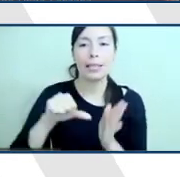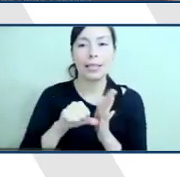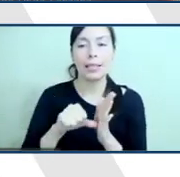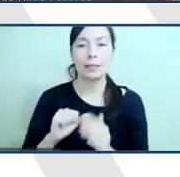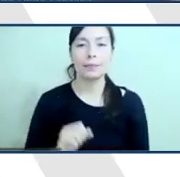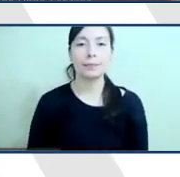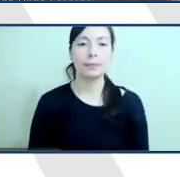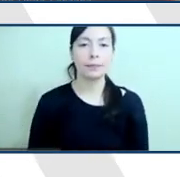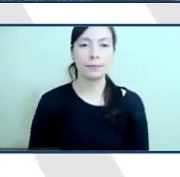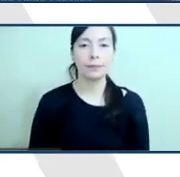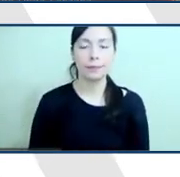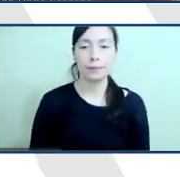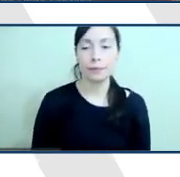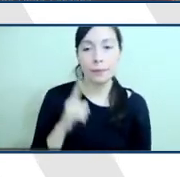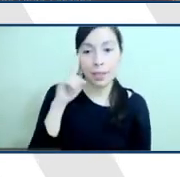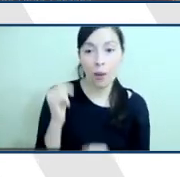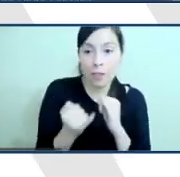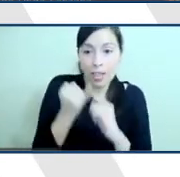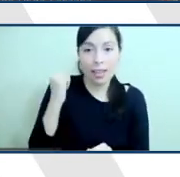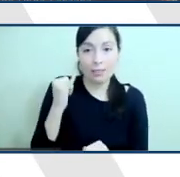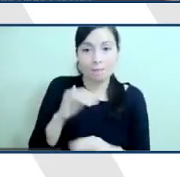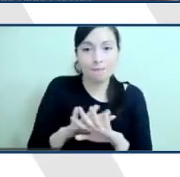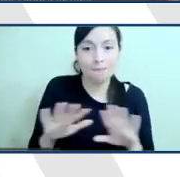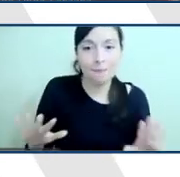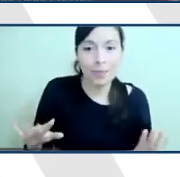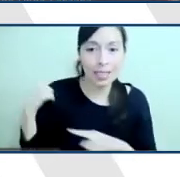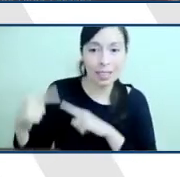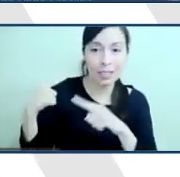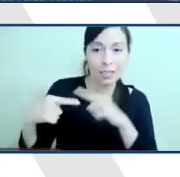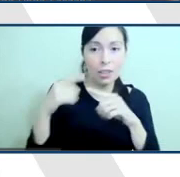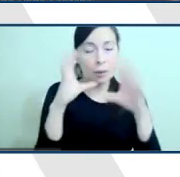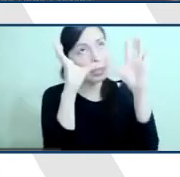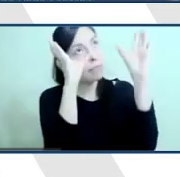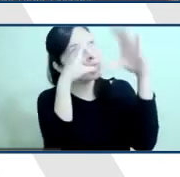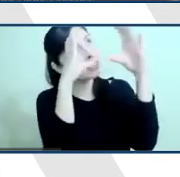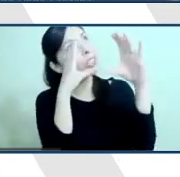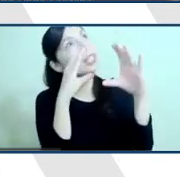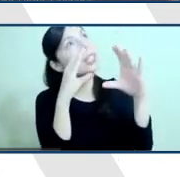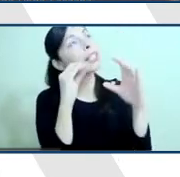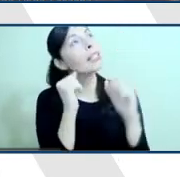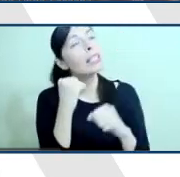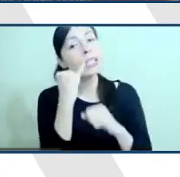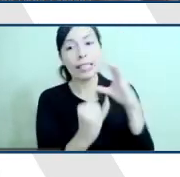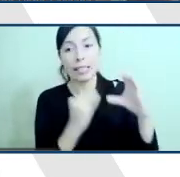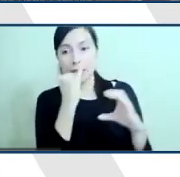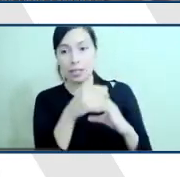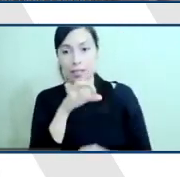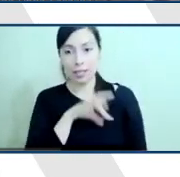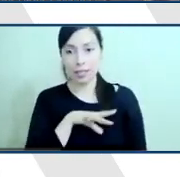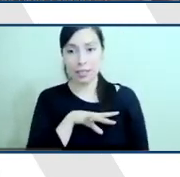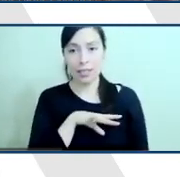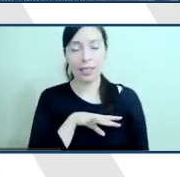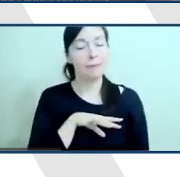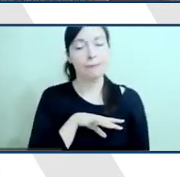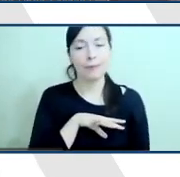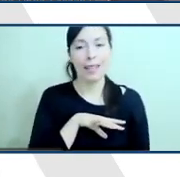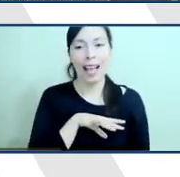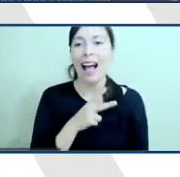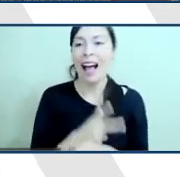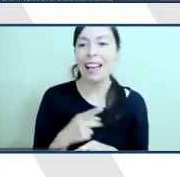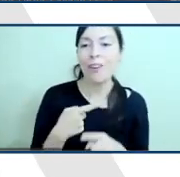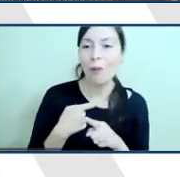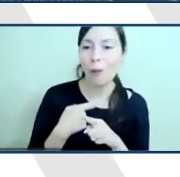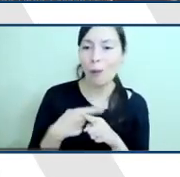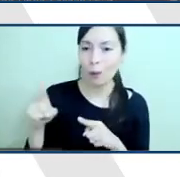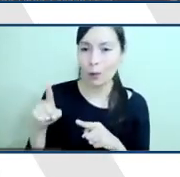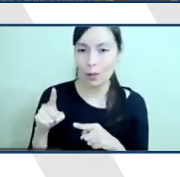Sin embargo, ese no es el final de la historia de los observatorios internacionales en Chile. Tenemos otro más. Nos saltamos